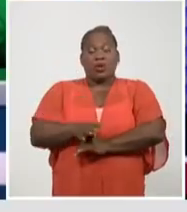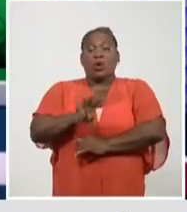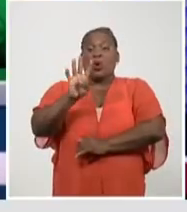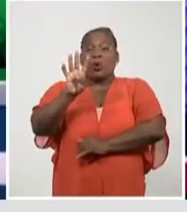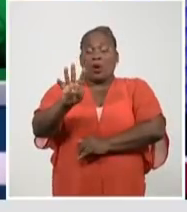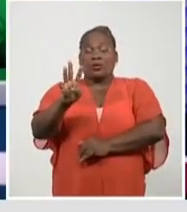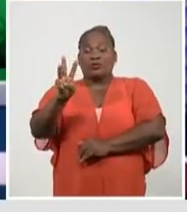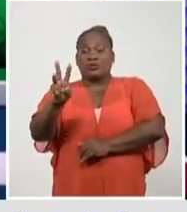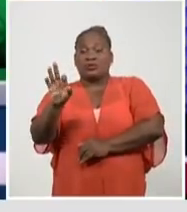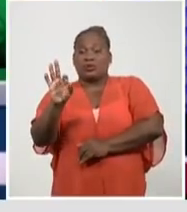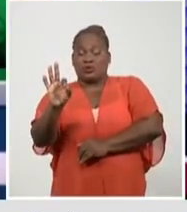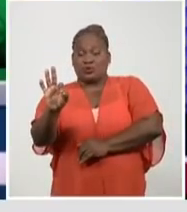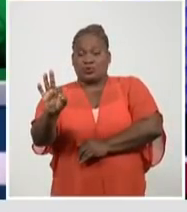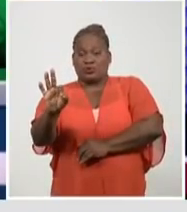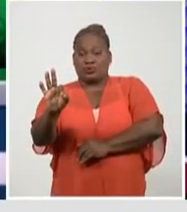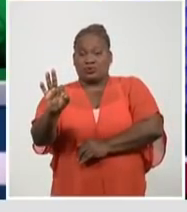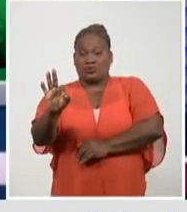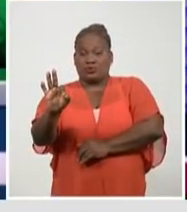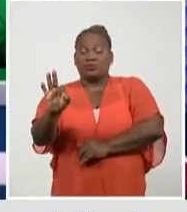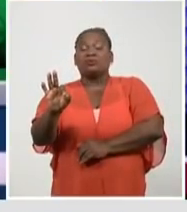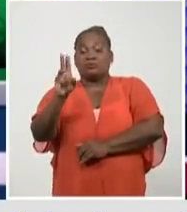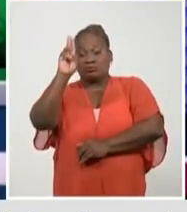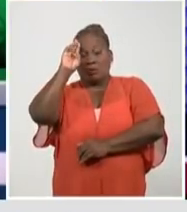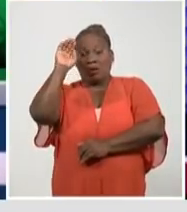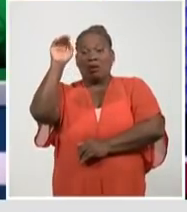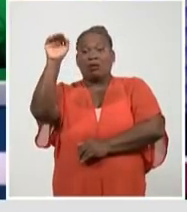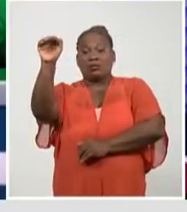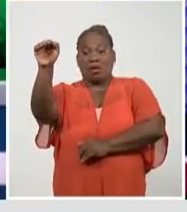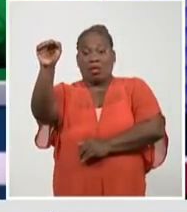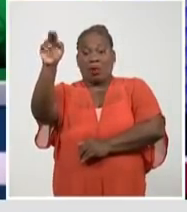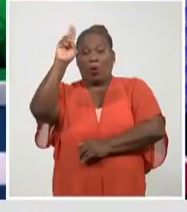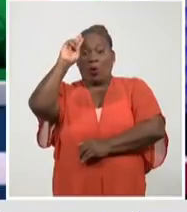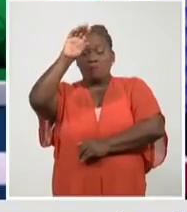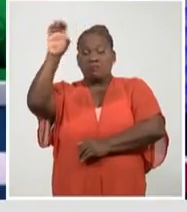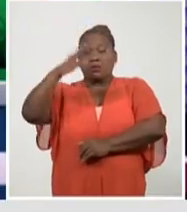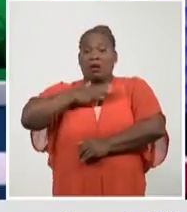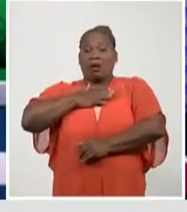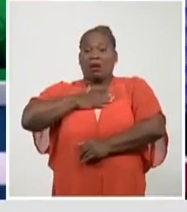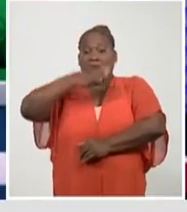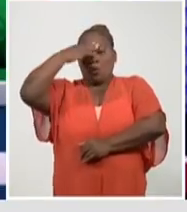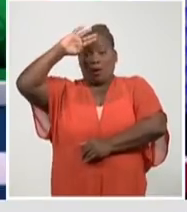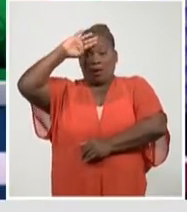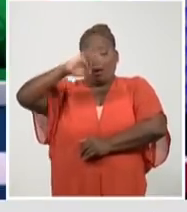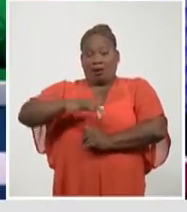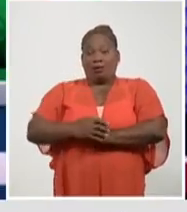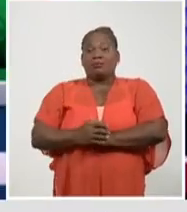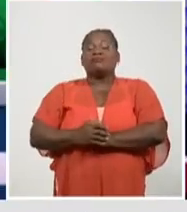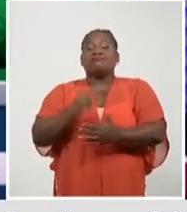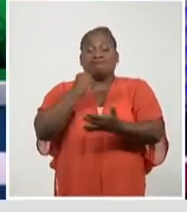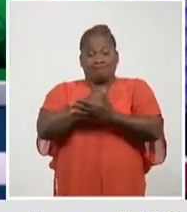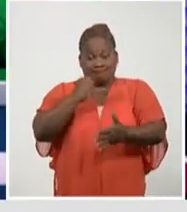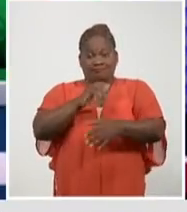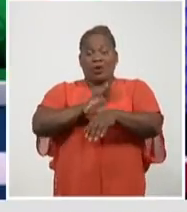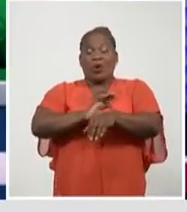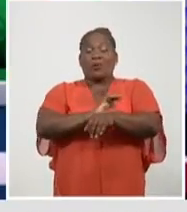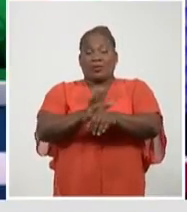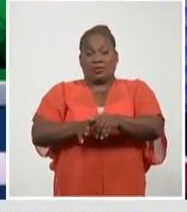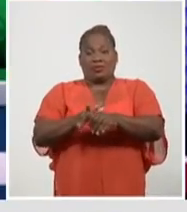438, se encuentran ingresados en nuestros hospitales con el diagnóstico de